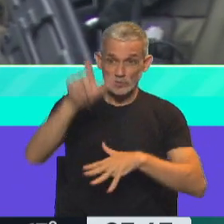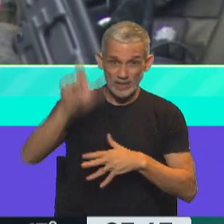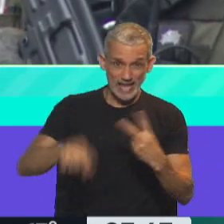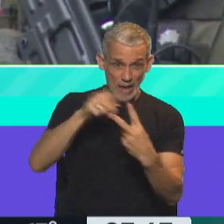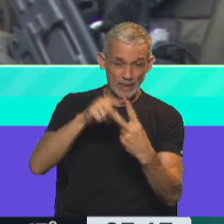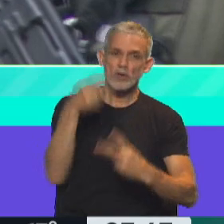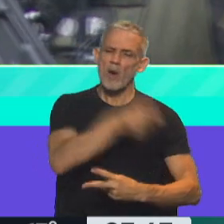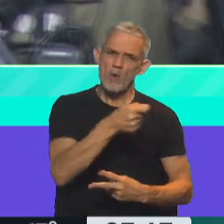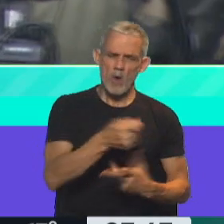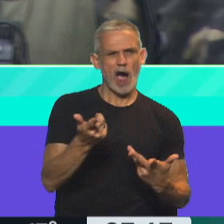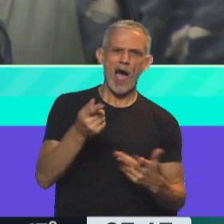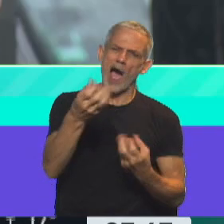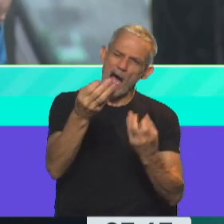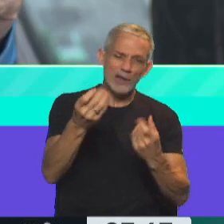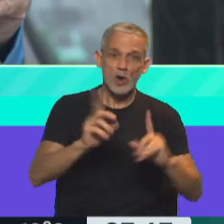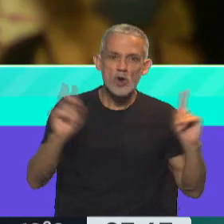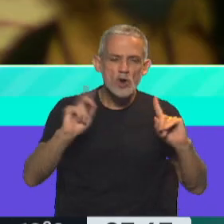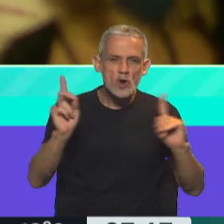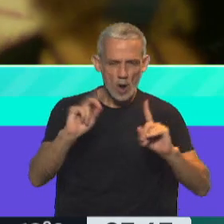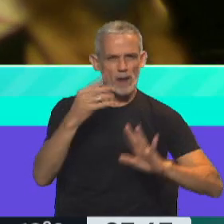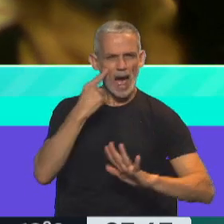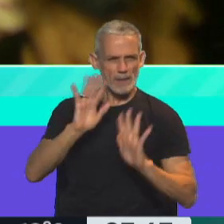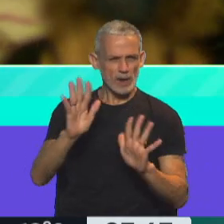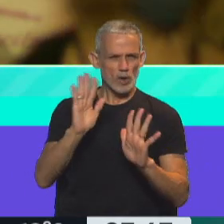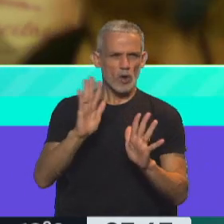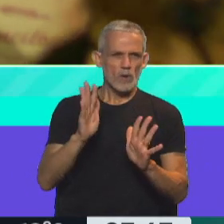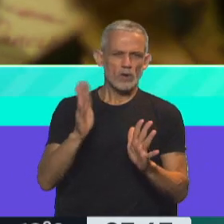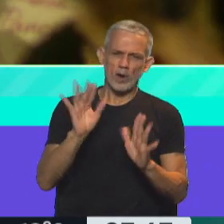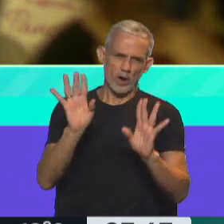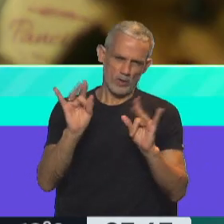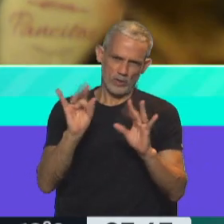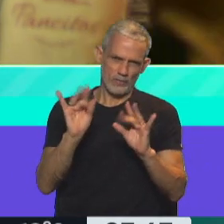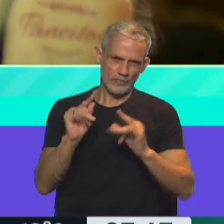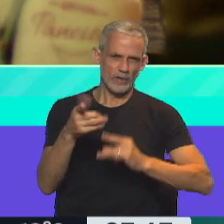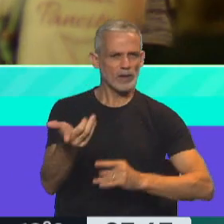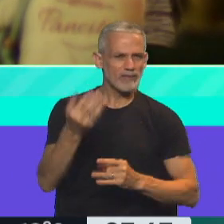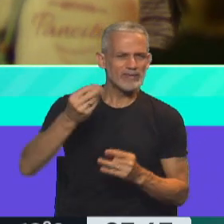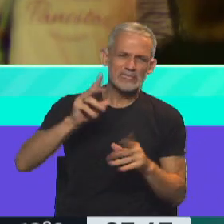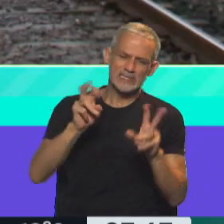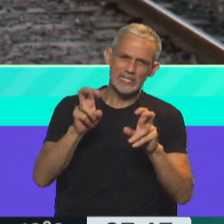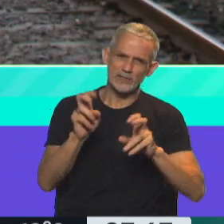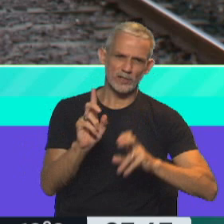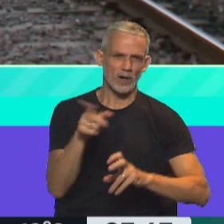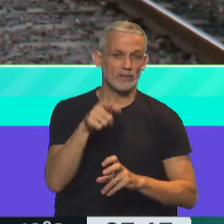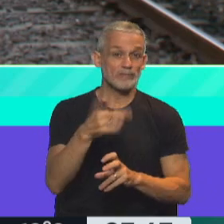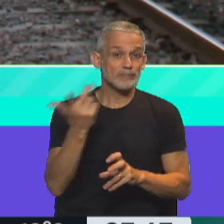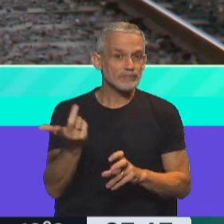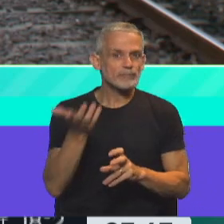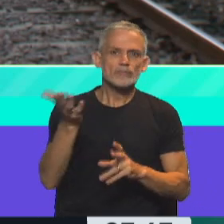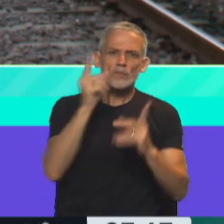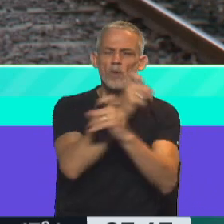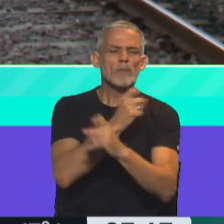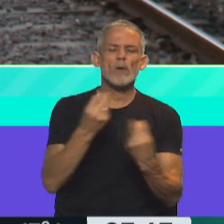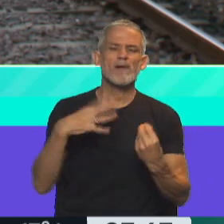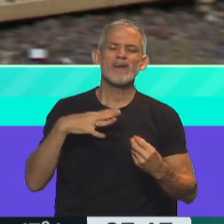que asesinó al kiosquero, sino tratando de darle complejidad o profundizar un poco más sobre cuál es el problema de la